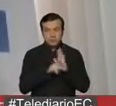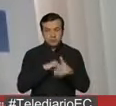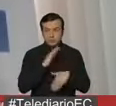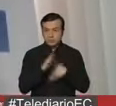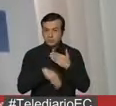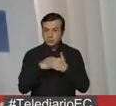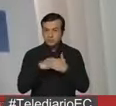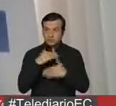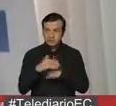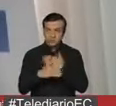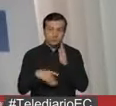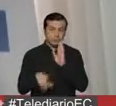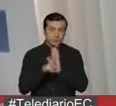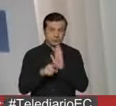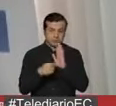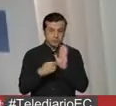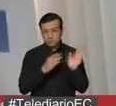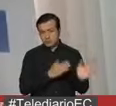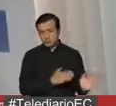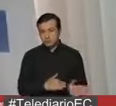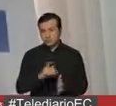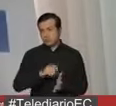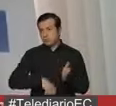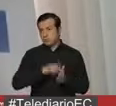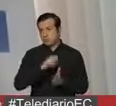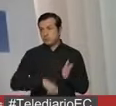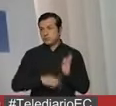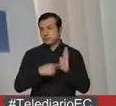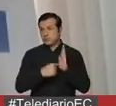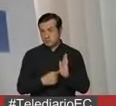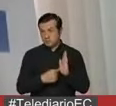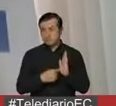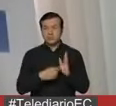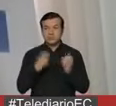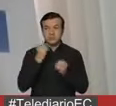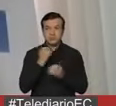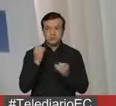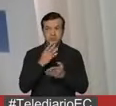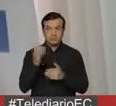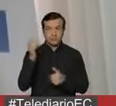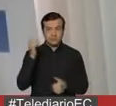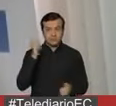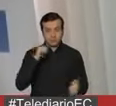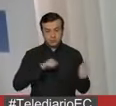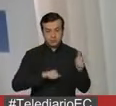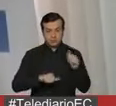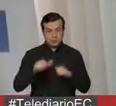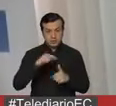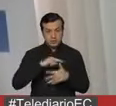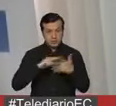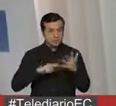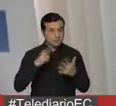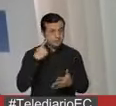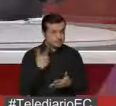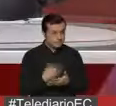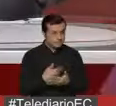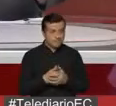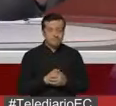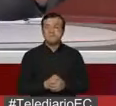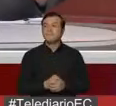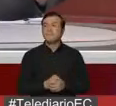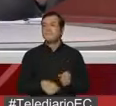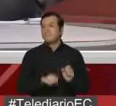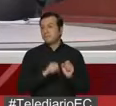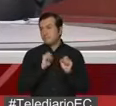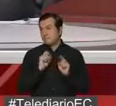proceso legal, contractual y de acuerdo a la información científica que tengamos. De acuerdo. En todo